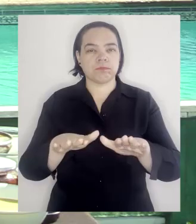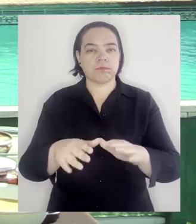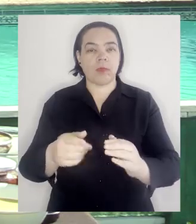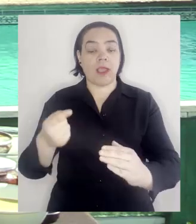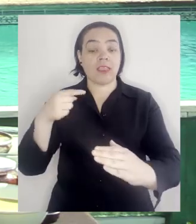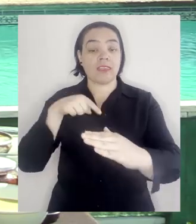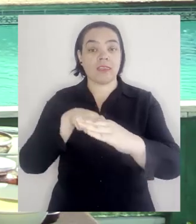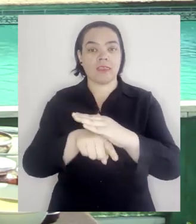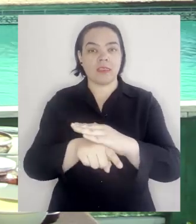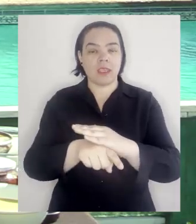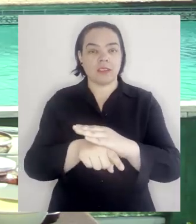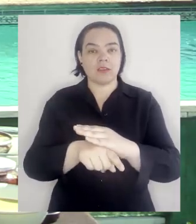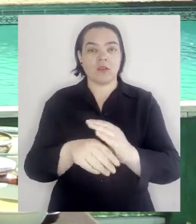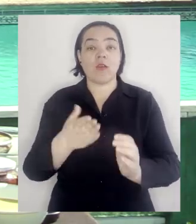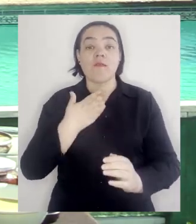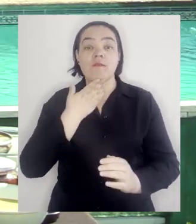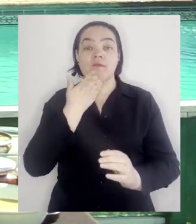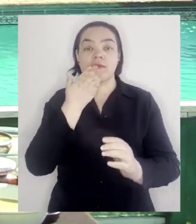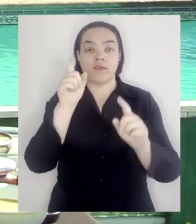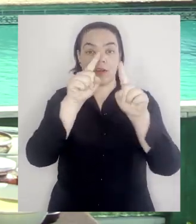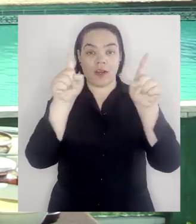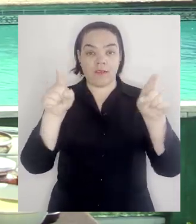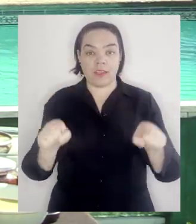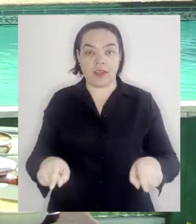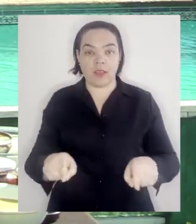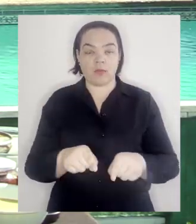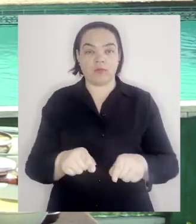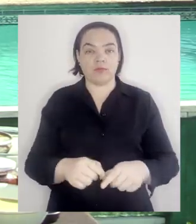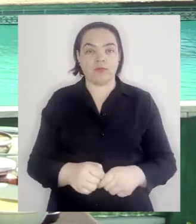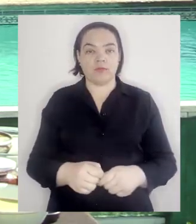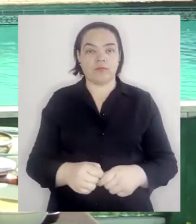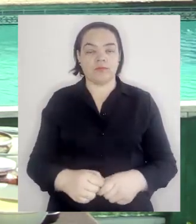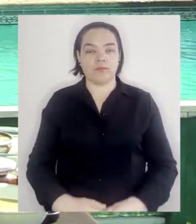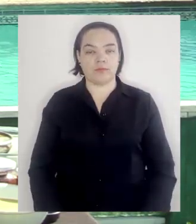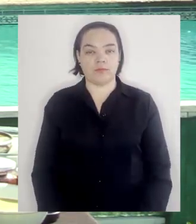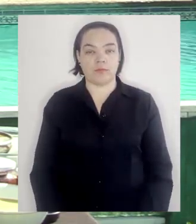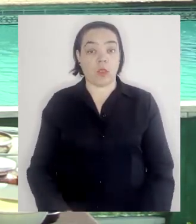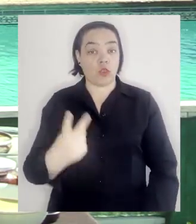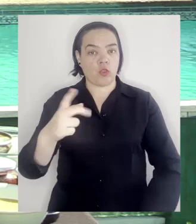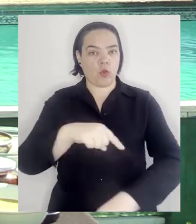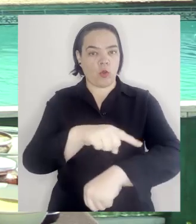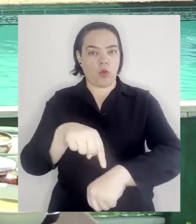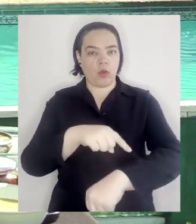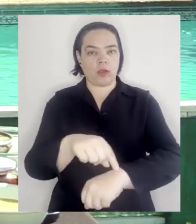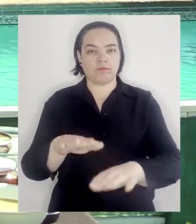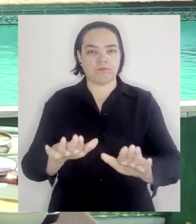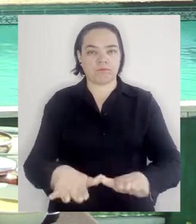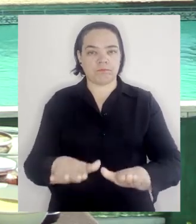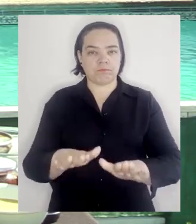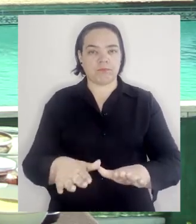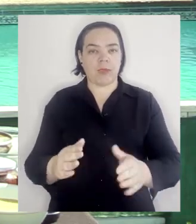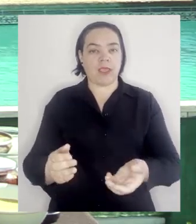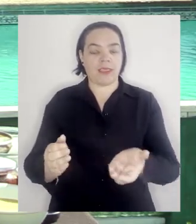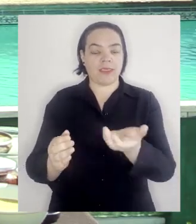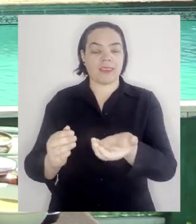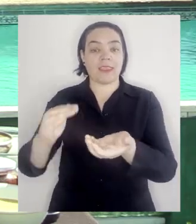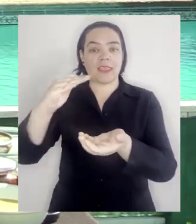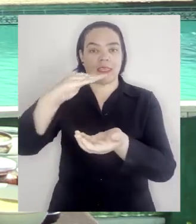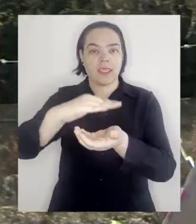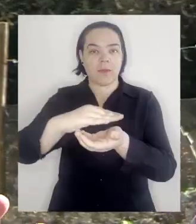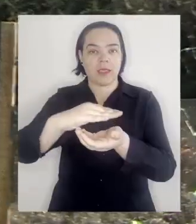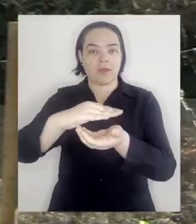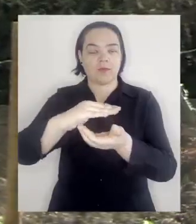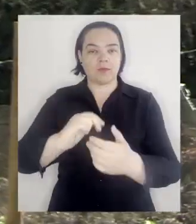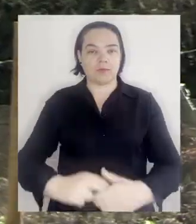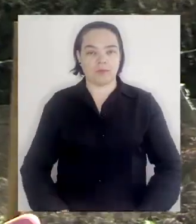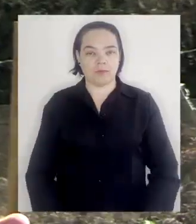refri, cubierto con plastic film, 2 horas en el refri. Entonces, dice Oliver, porque